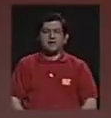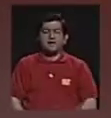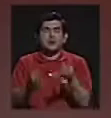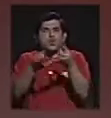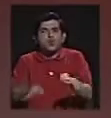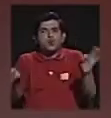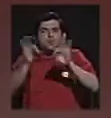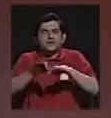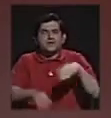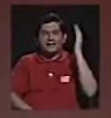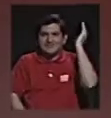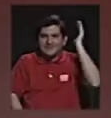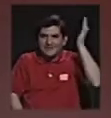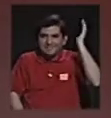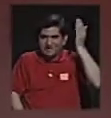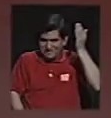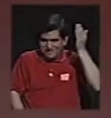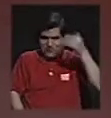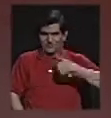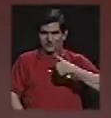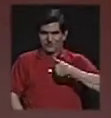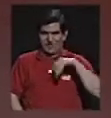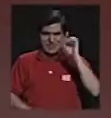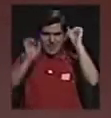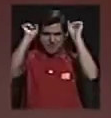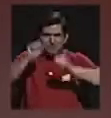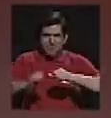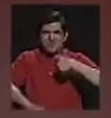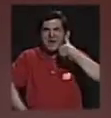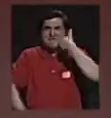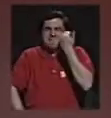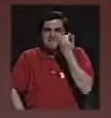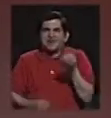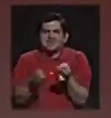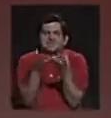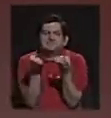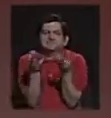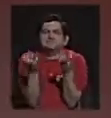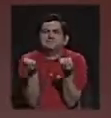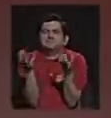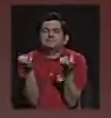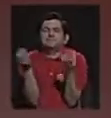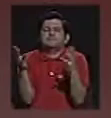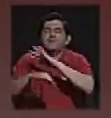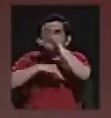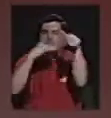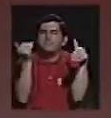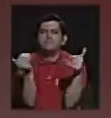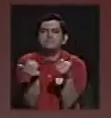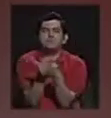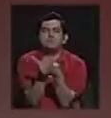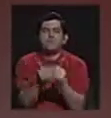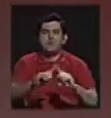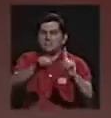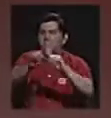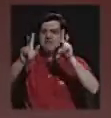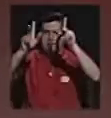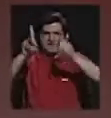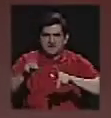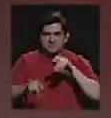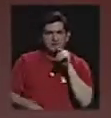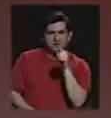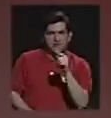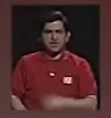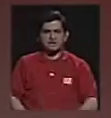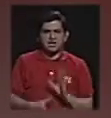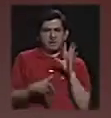un discurso que logra ser fácilmente multiplicable y reproducible por todas las personas que se van